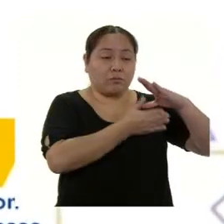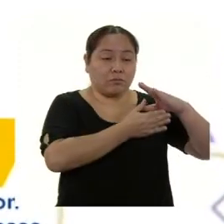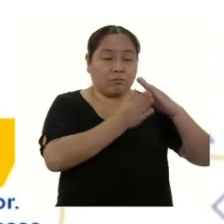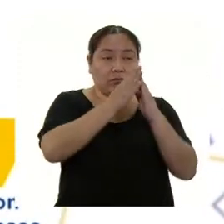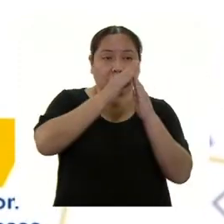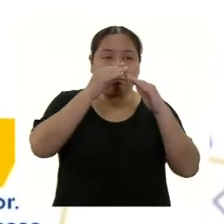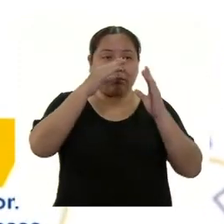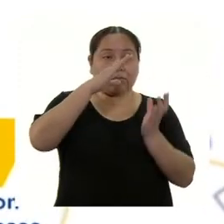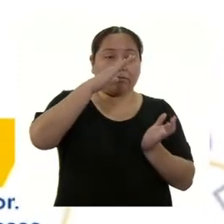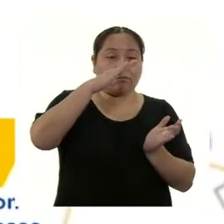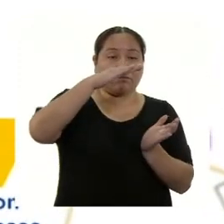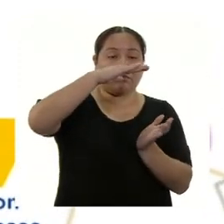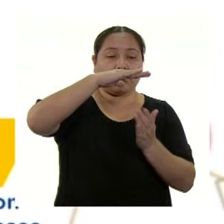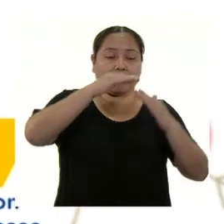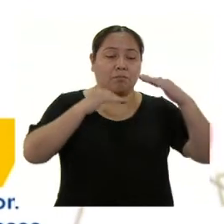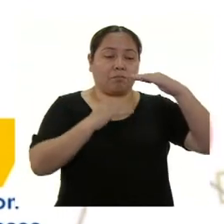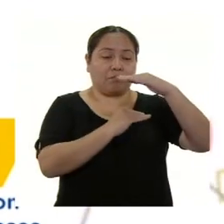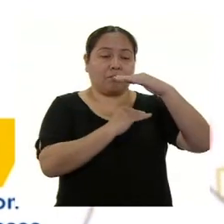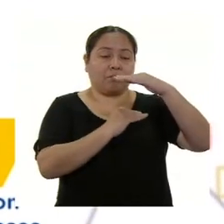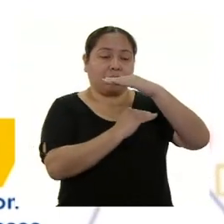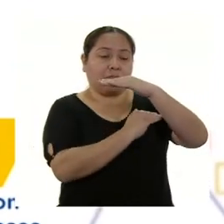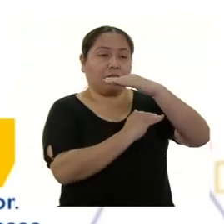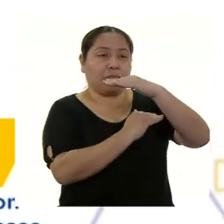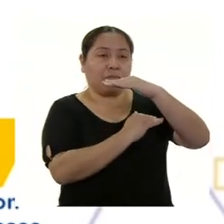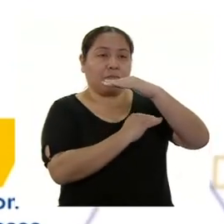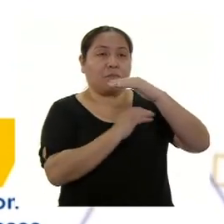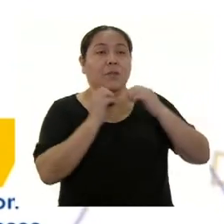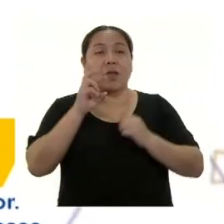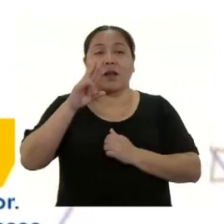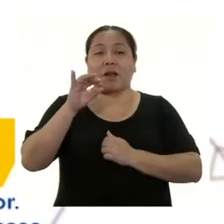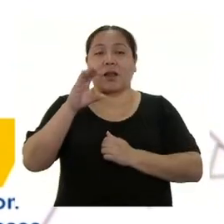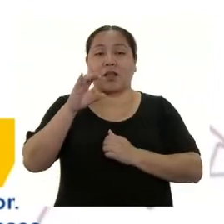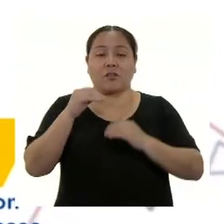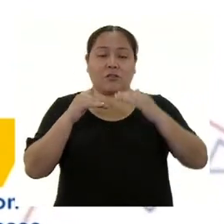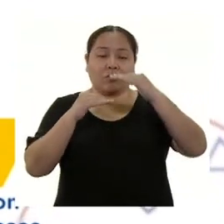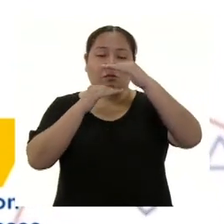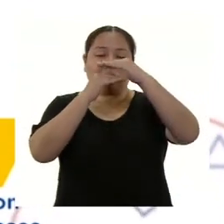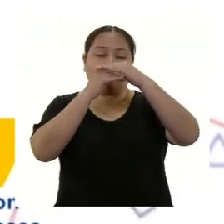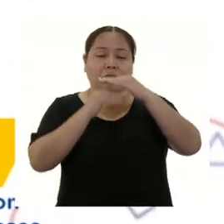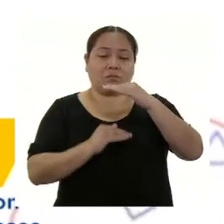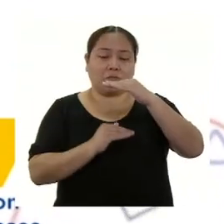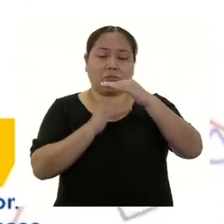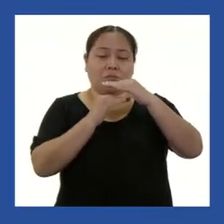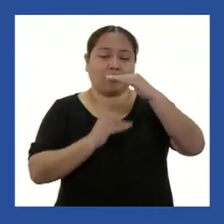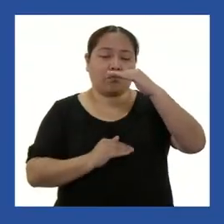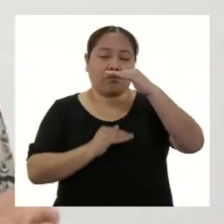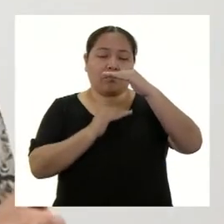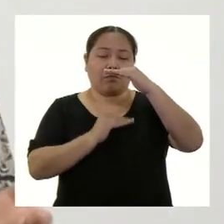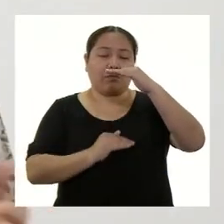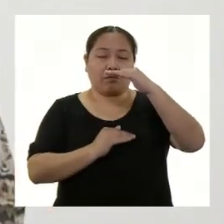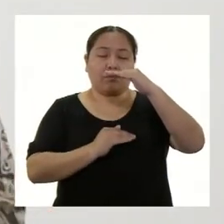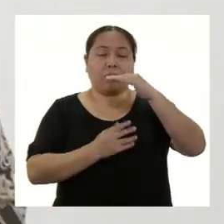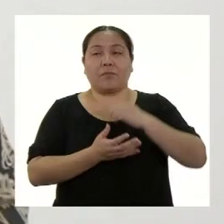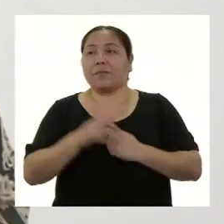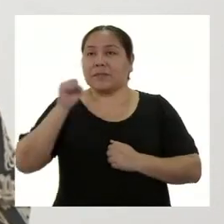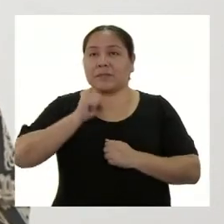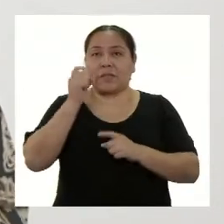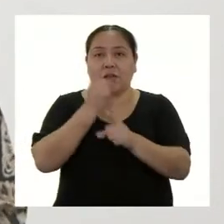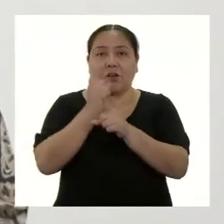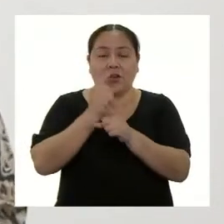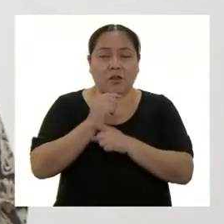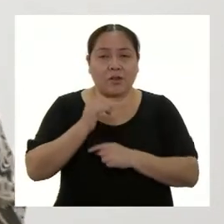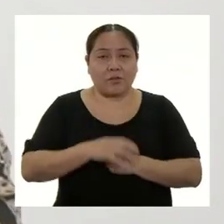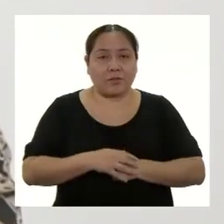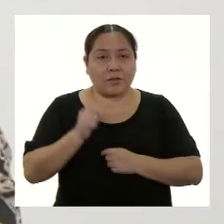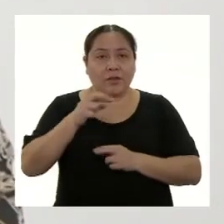a las bases y serán rectos si sus aristas laterales son perpendiculares a la base. Así es, Yeremis.